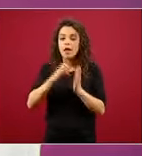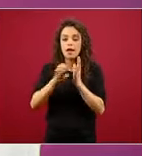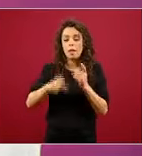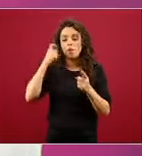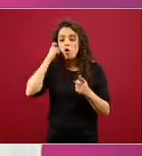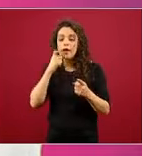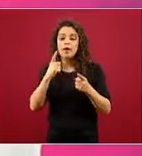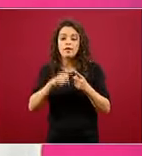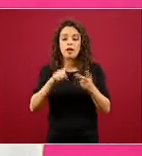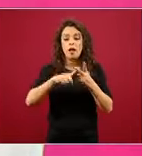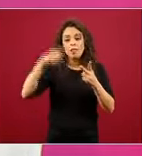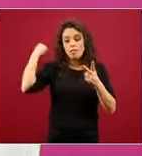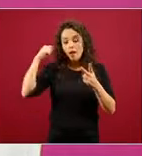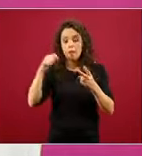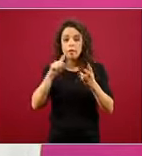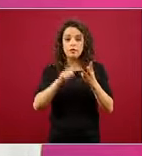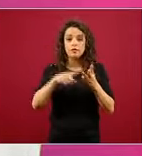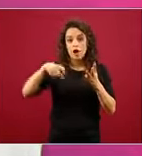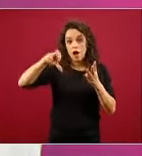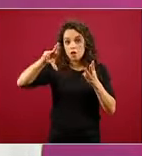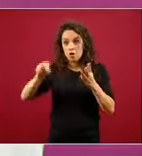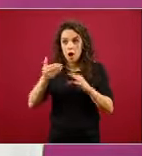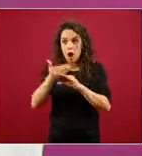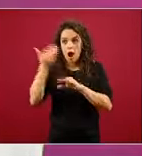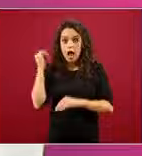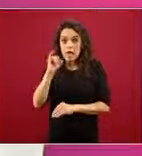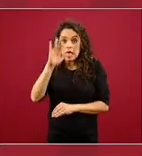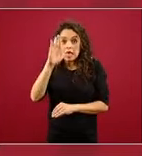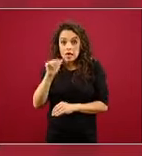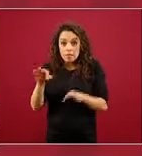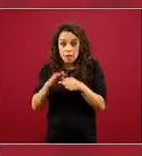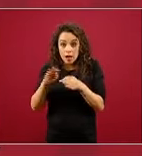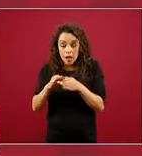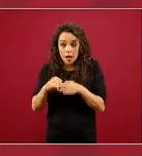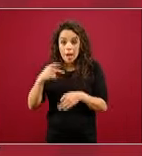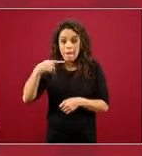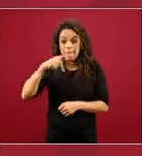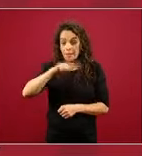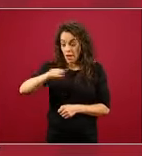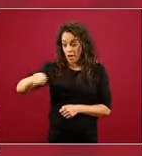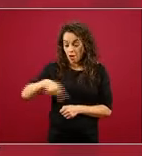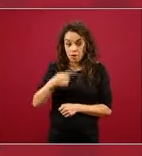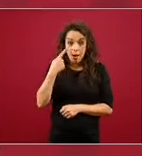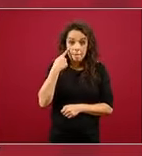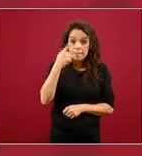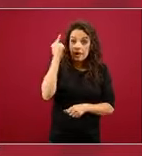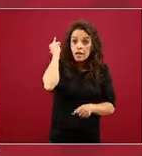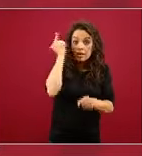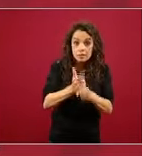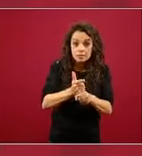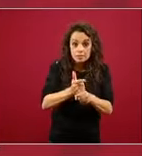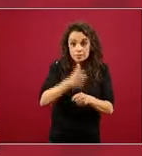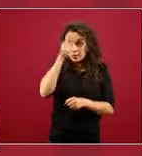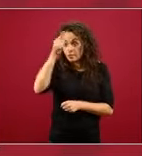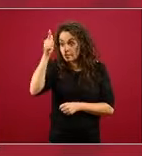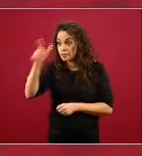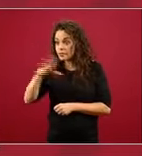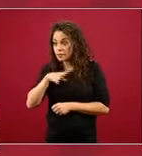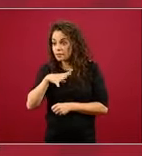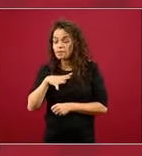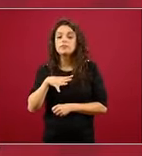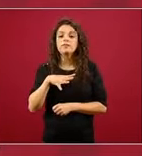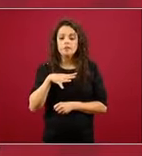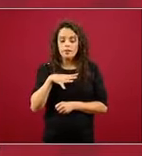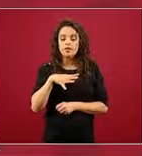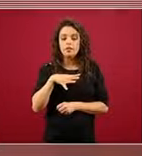en algún momento también se acercó, pero inmediatamente cuando el sistema detecta que esto está por suceder, más allá de la coordinación continua que